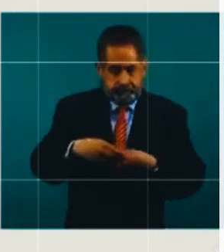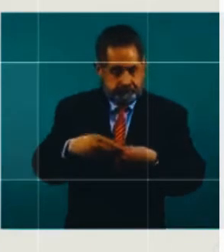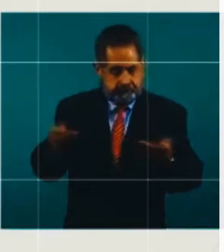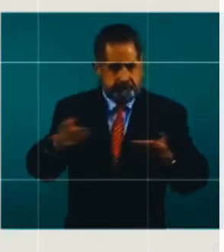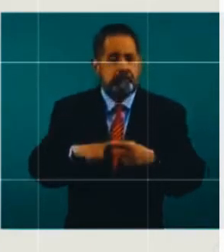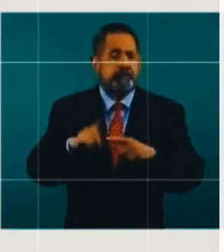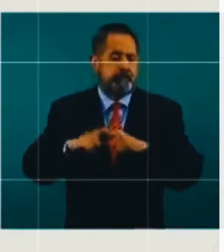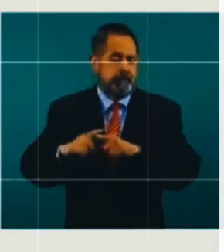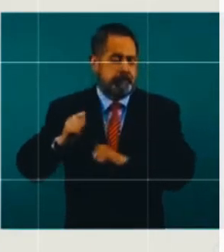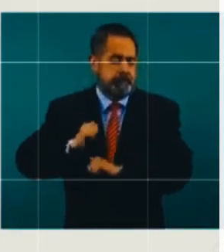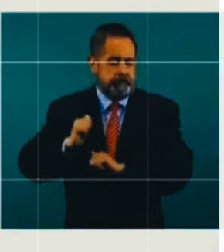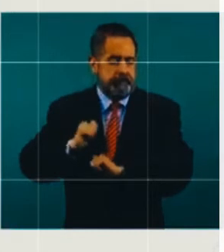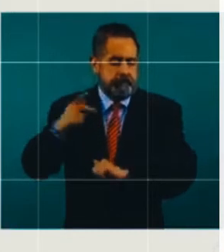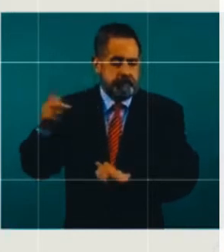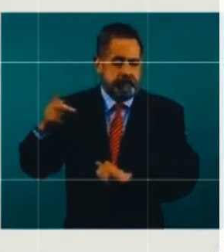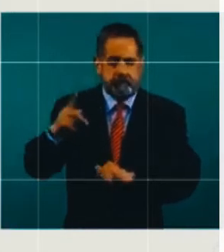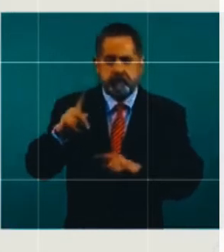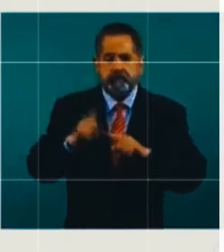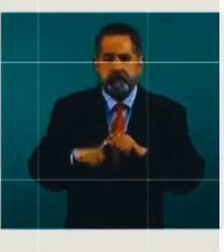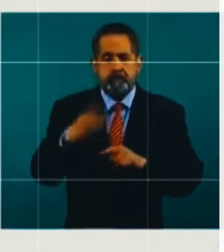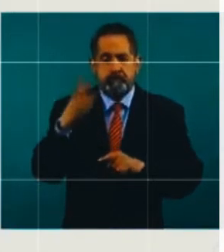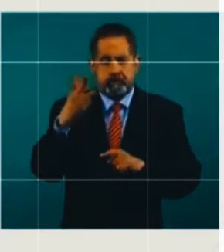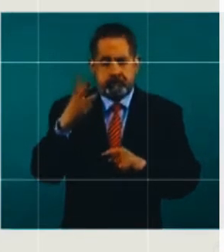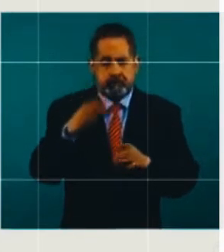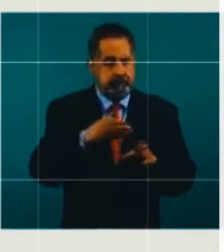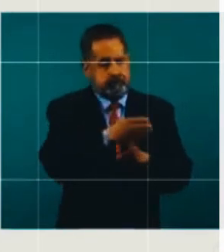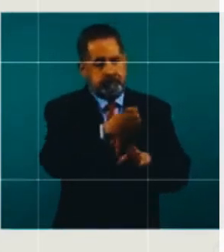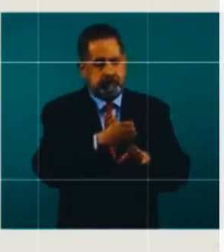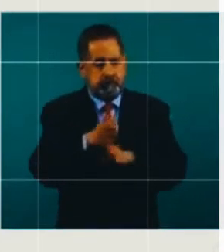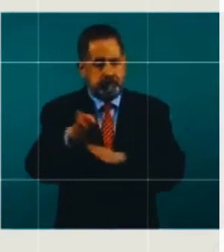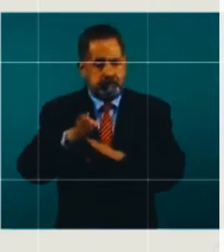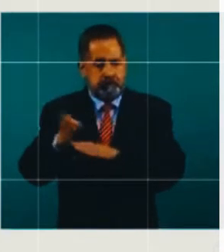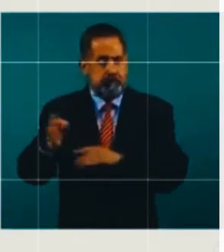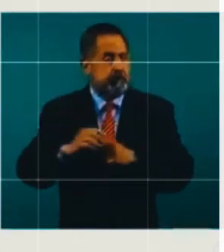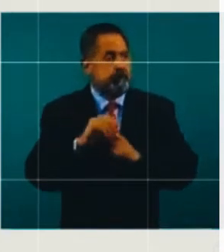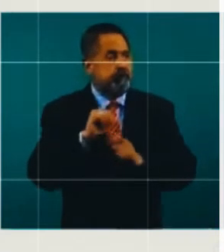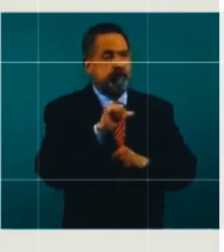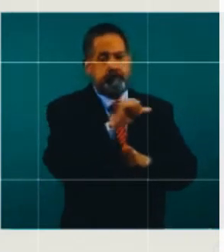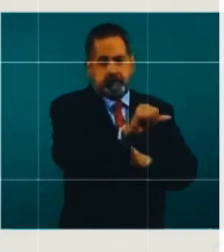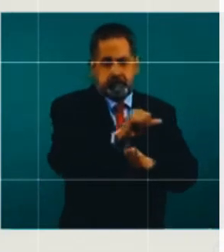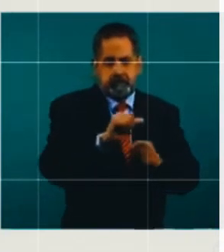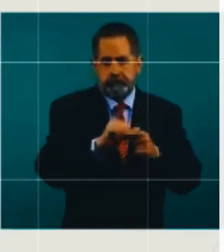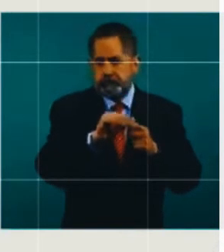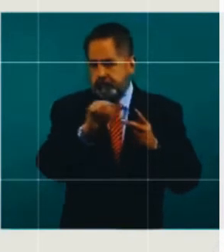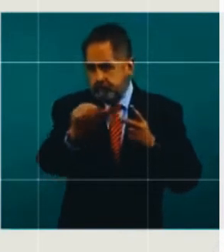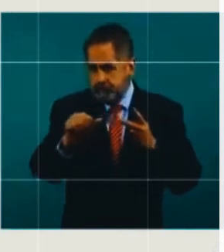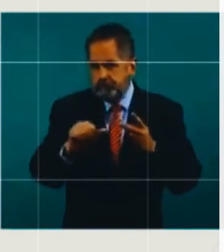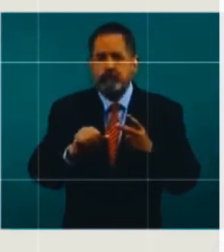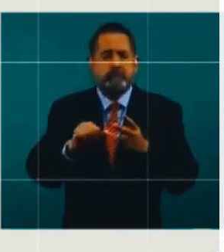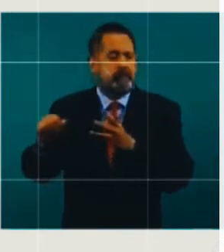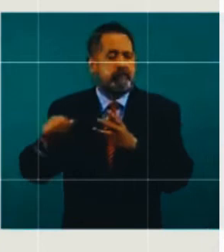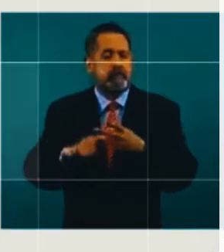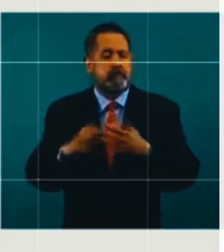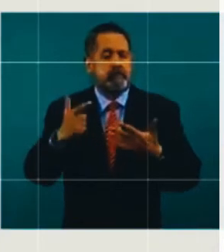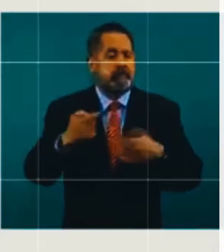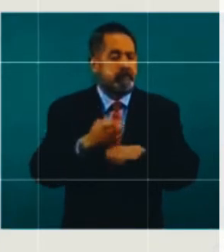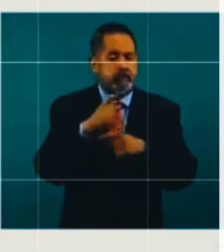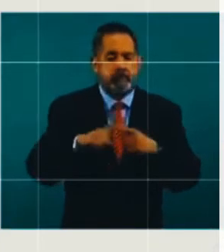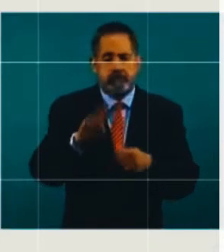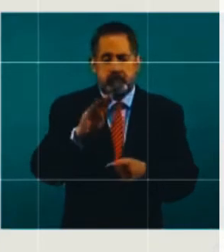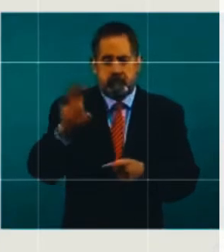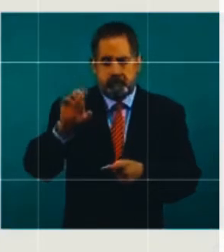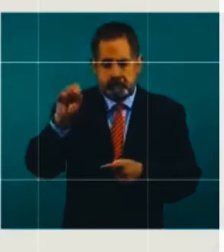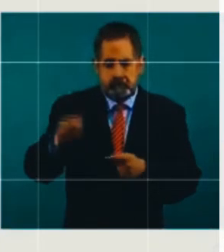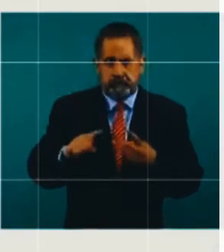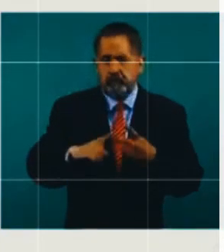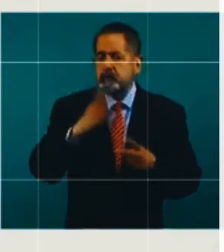de la Fuerza Aérea Mexicana, se hicieron tres rutas para cubrir también siete estados, que son Baja California